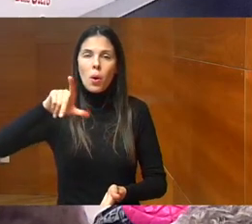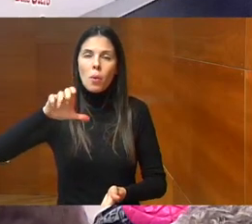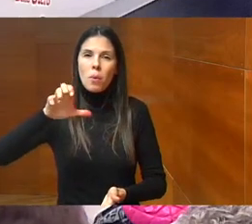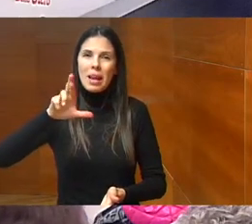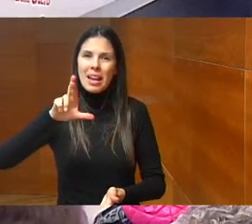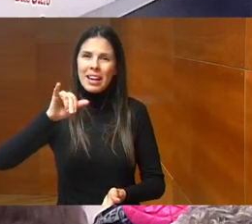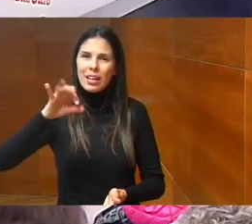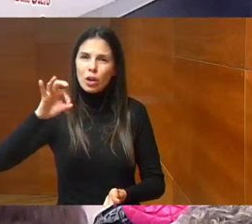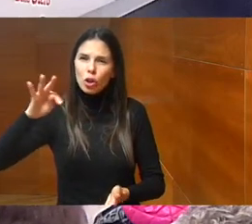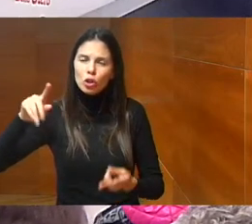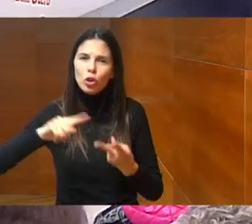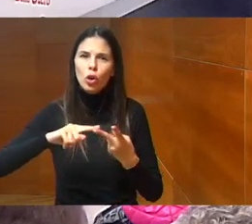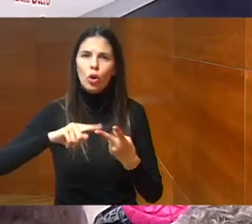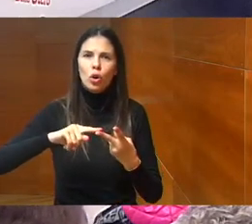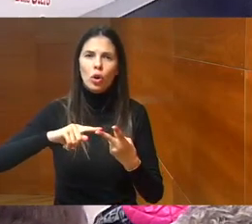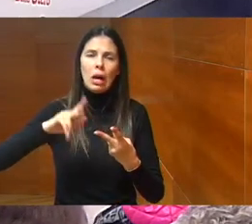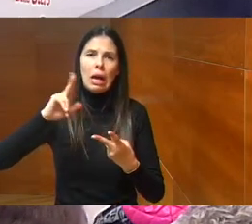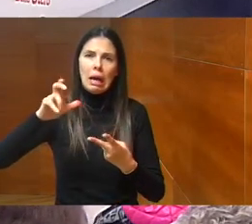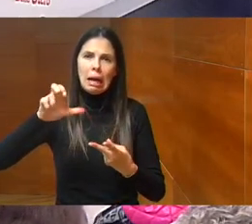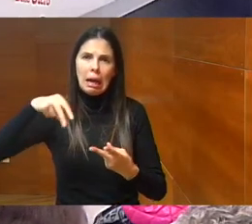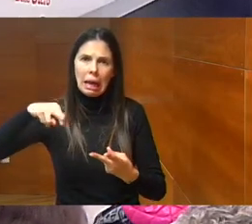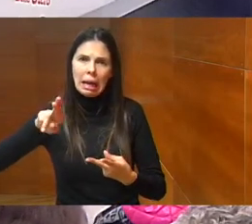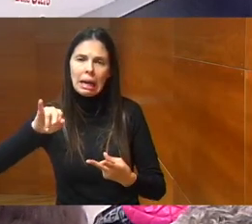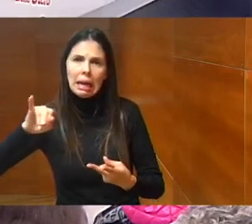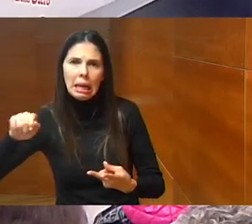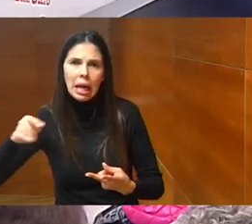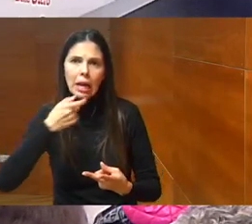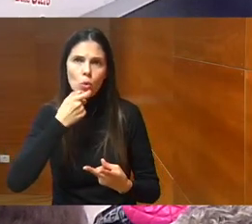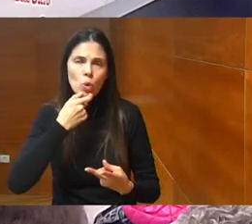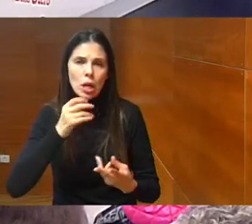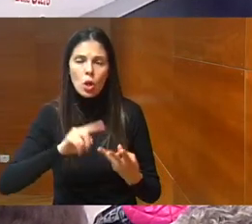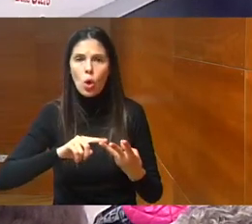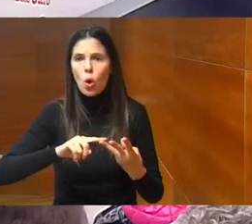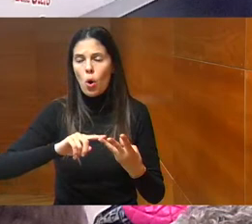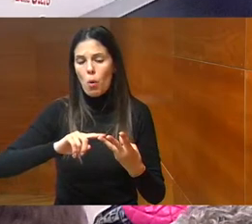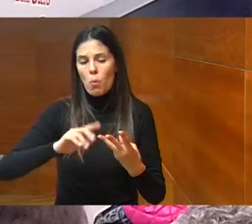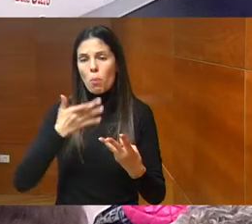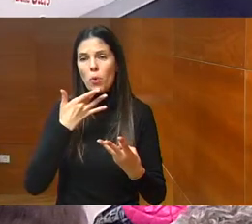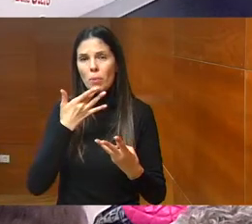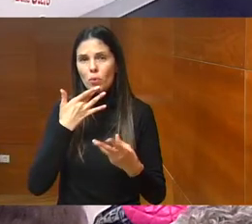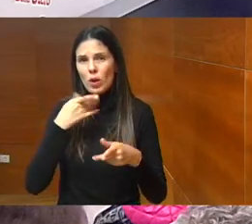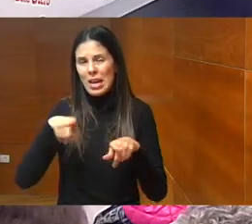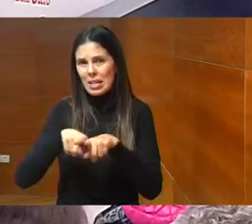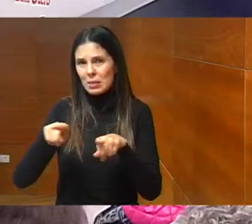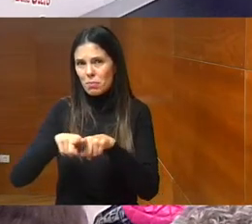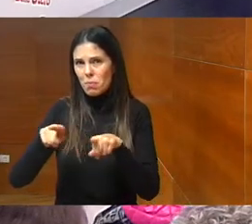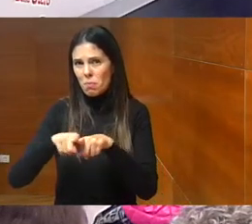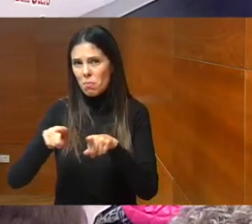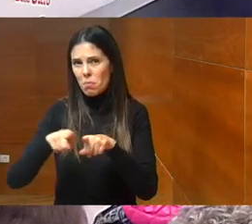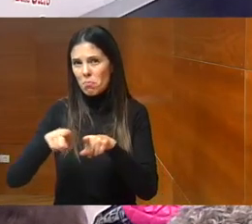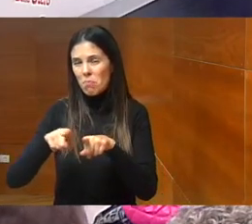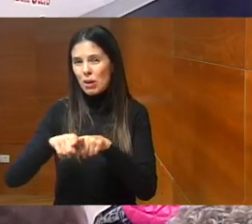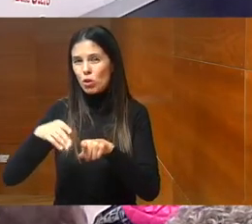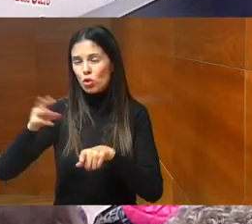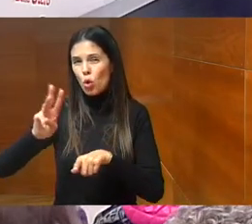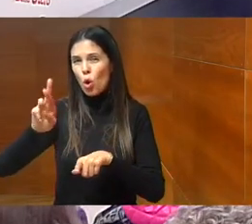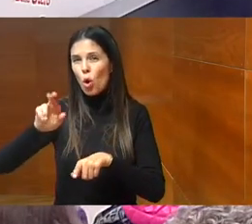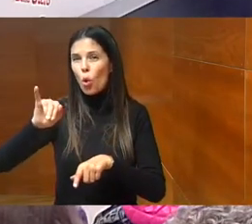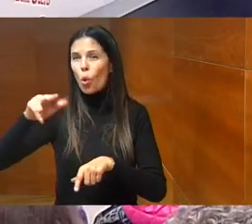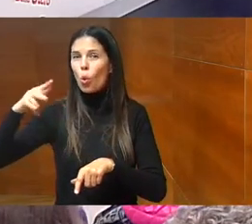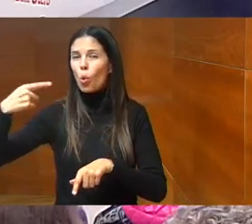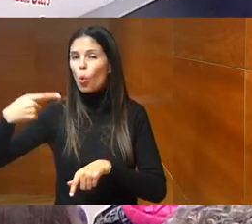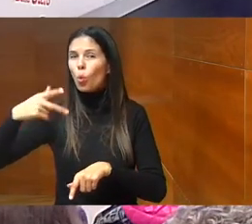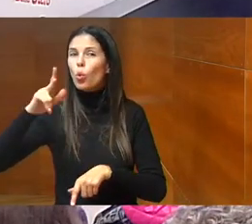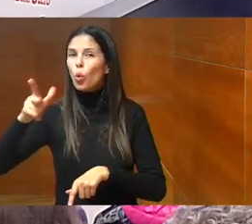a Henry mauris farman de Reino Unido y por ejemplo Los Hermanos bryce obtenga licencia de